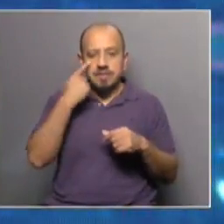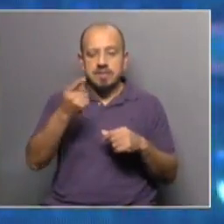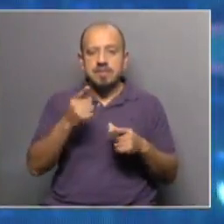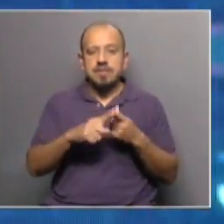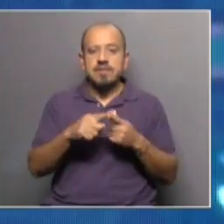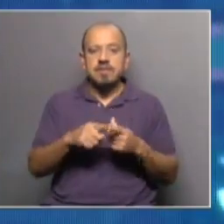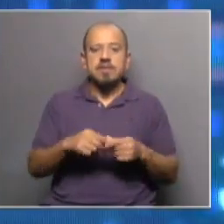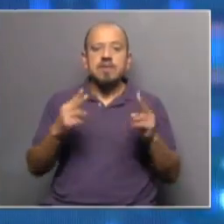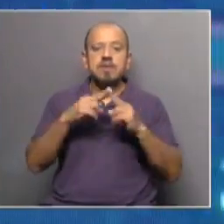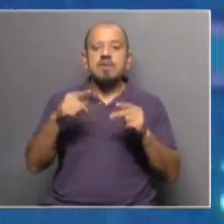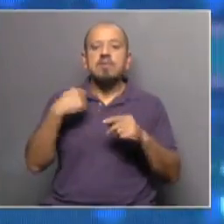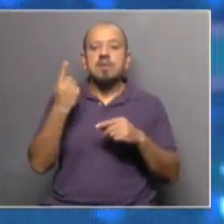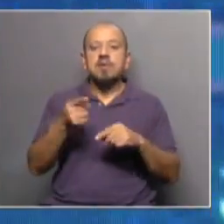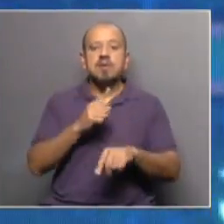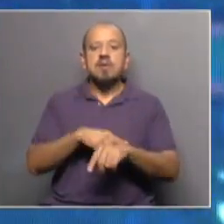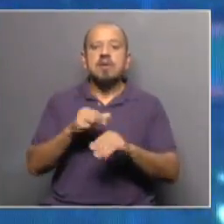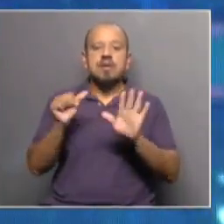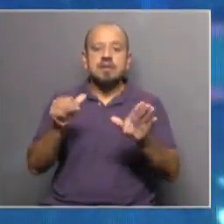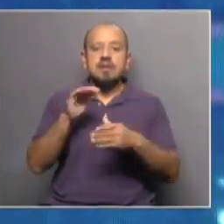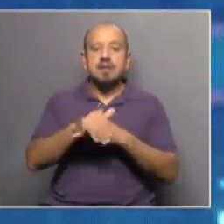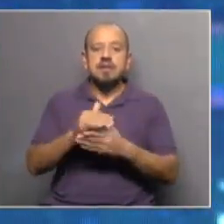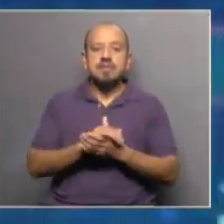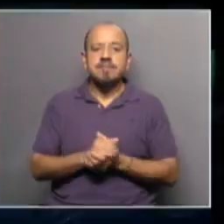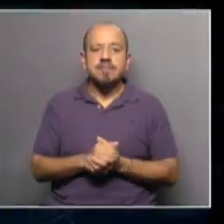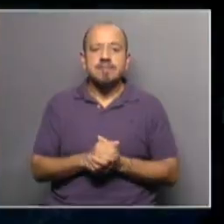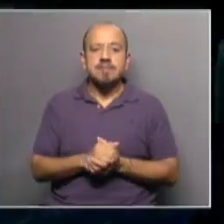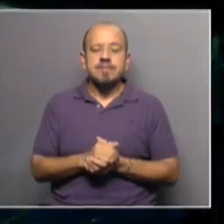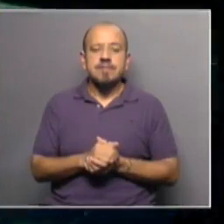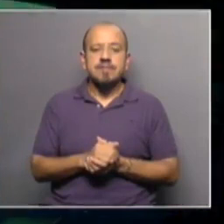despedimos con eso y nos vemos mañana a partir de las 18 horas acá en Miramontevideo.